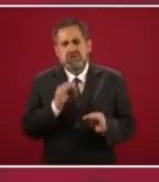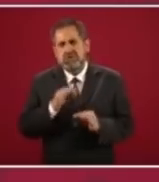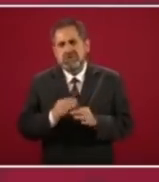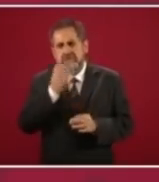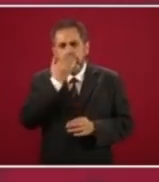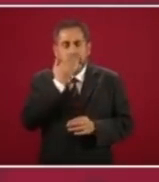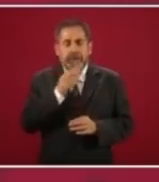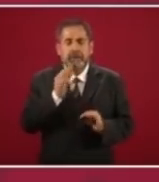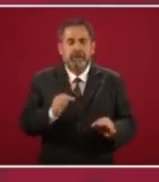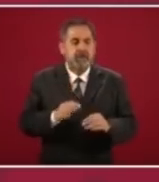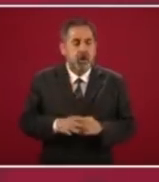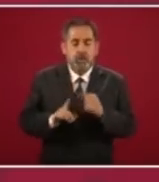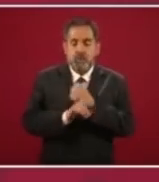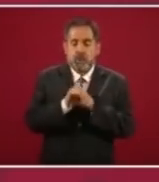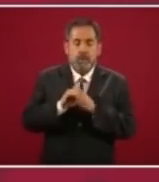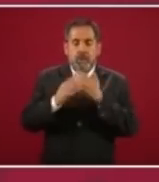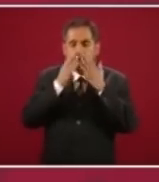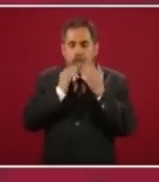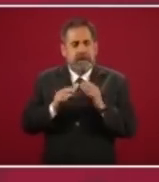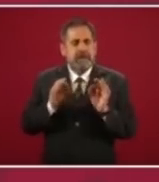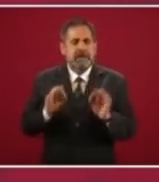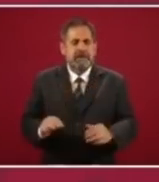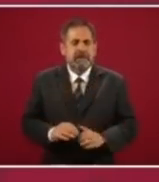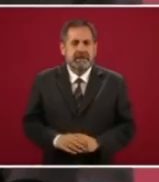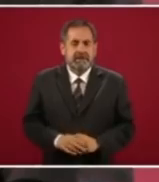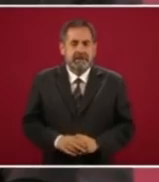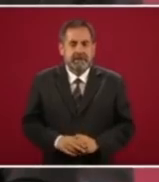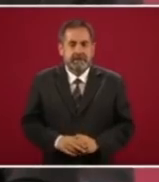de que no han tenido problema.